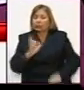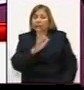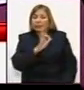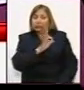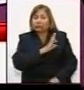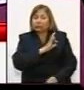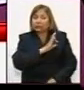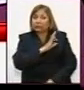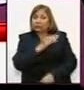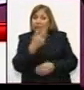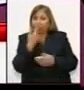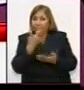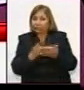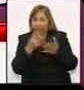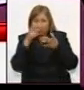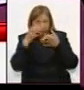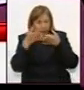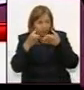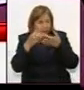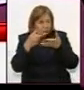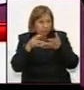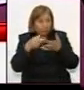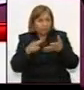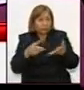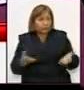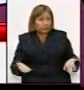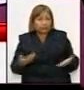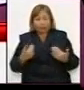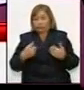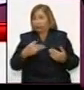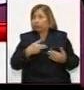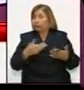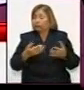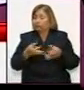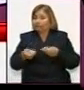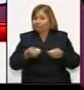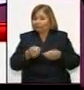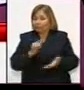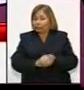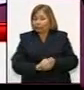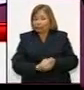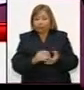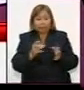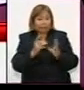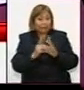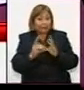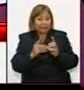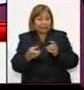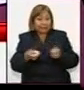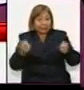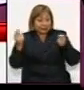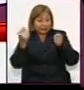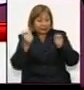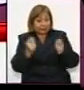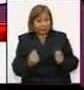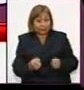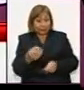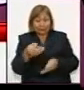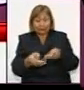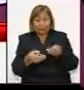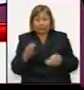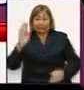fiscalización. Si estuviéramos expuestos a un régimen dictatorial con control del poder judicial, de la